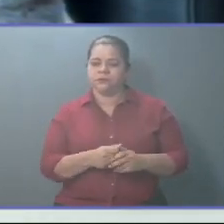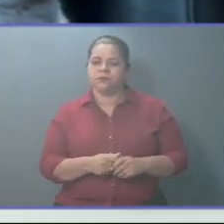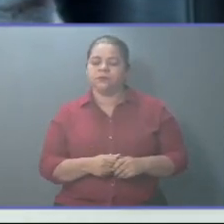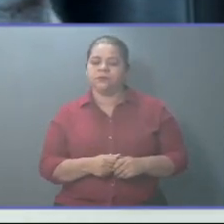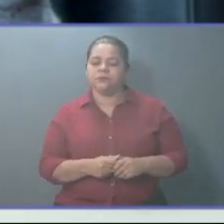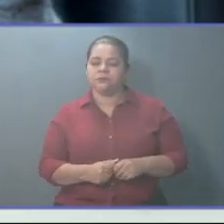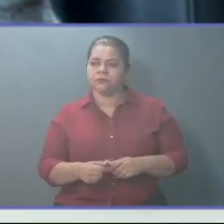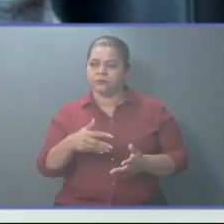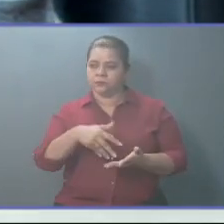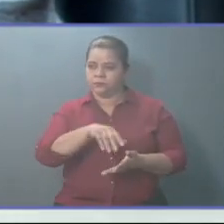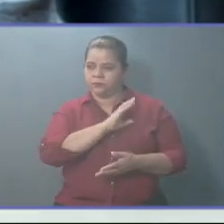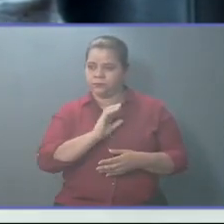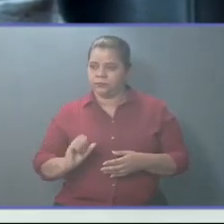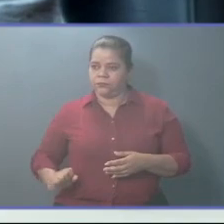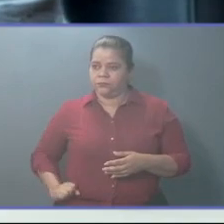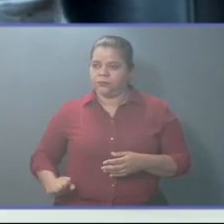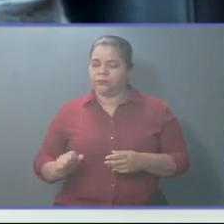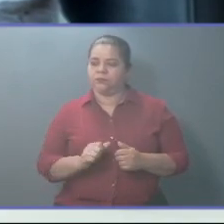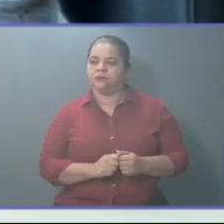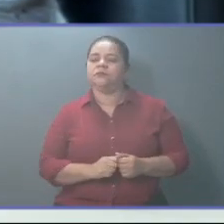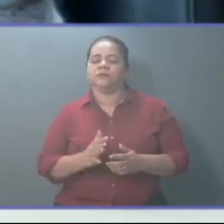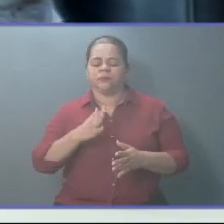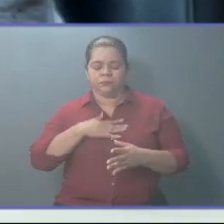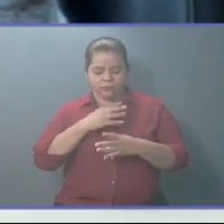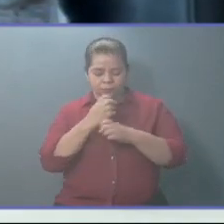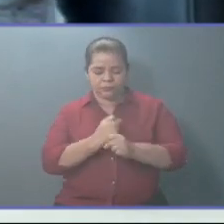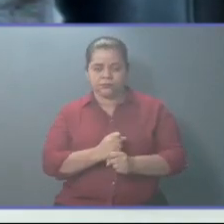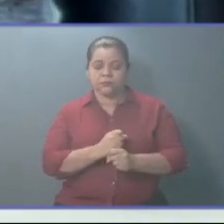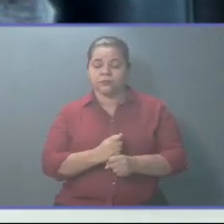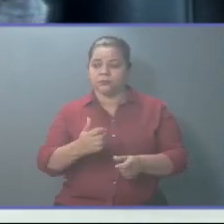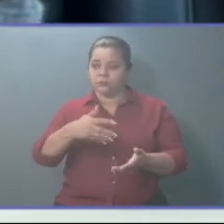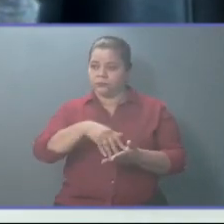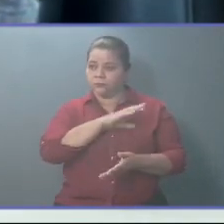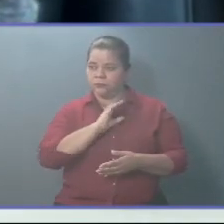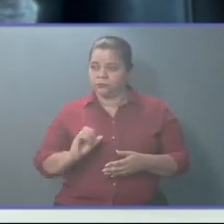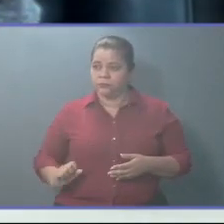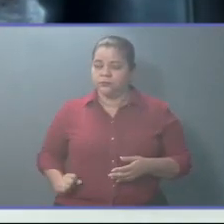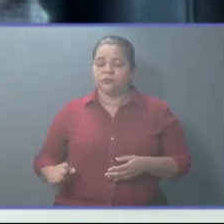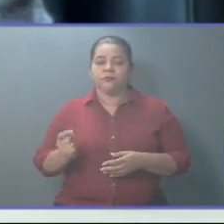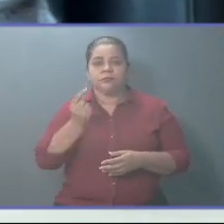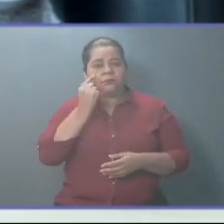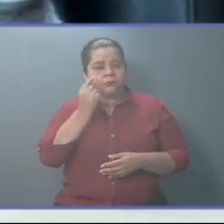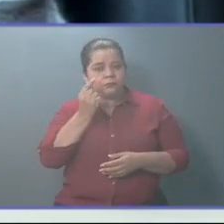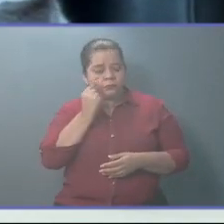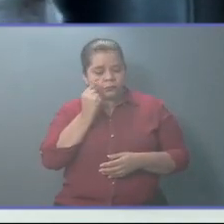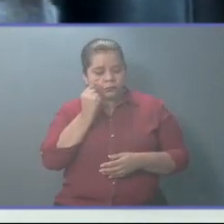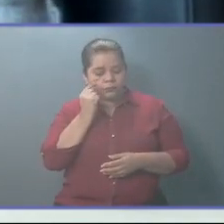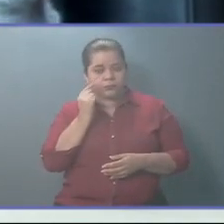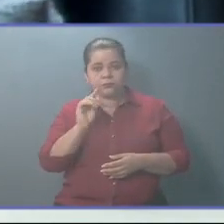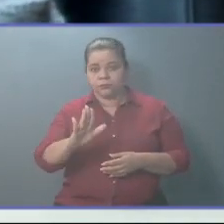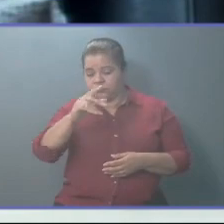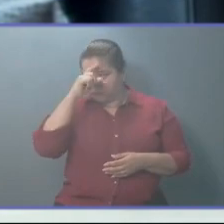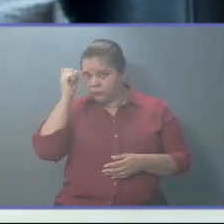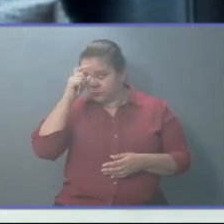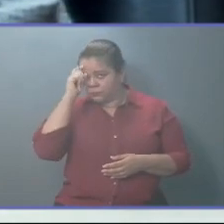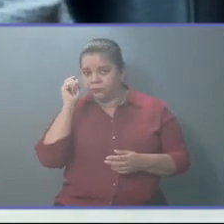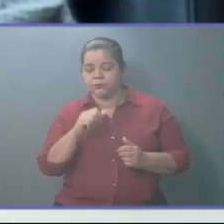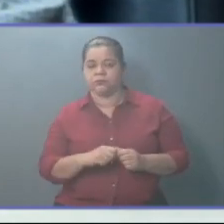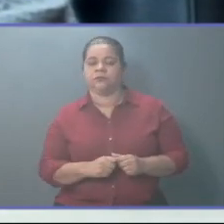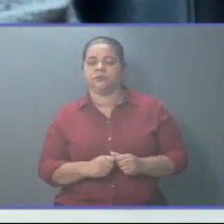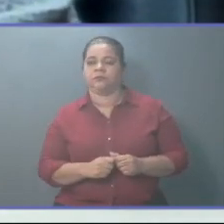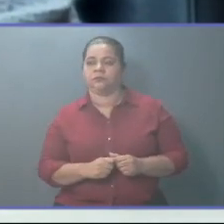los salvadoreños. Estoy seguro que los salvadoreños van a estar pendientes del trabajo que ustedes pueden